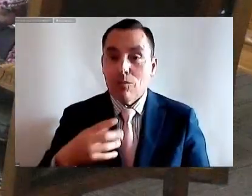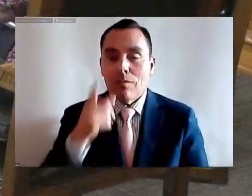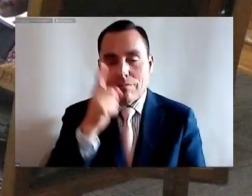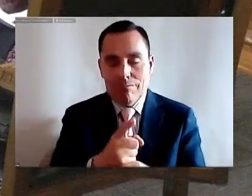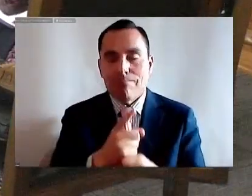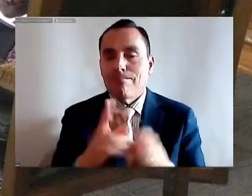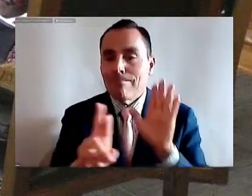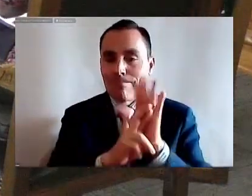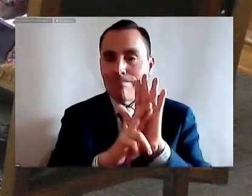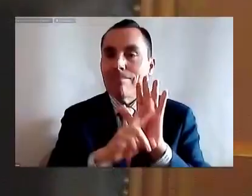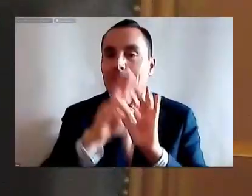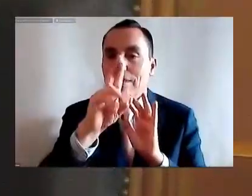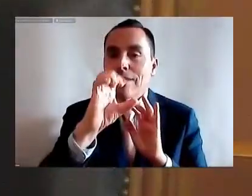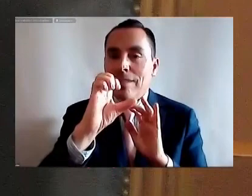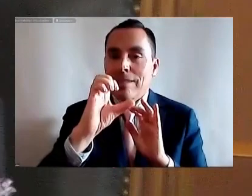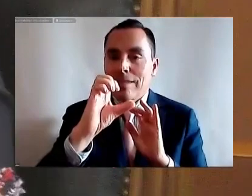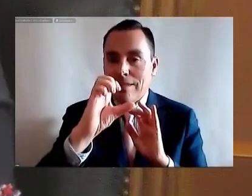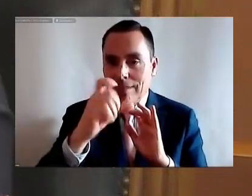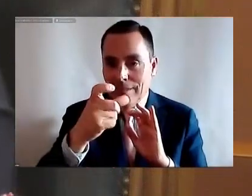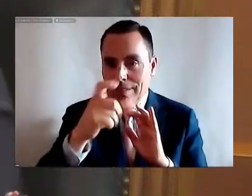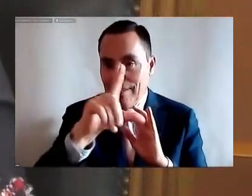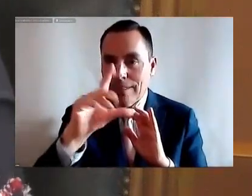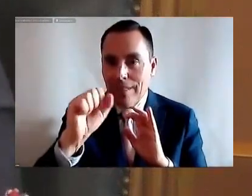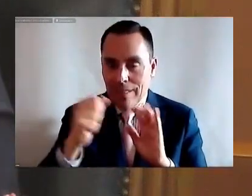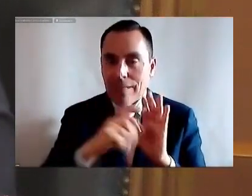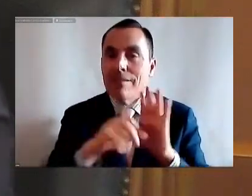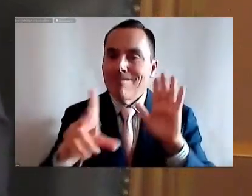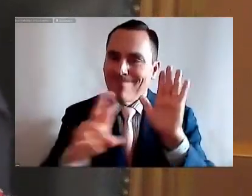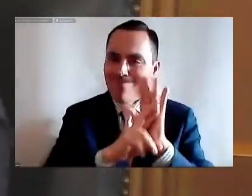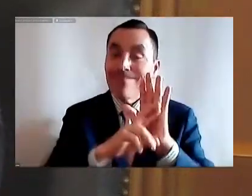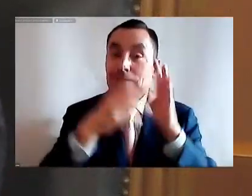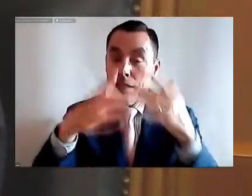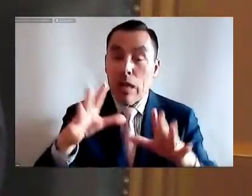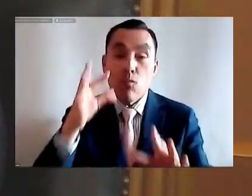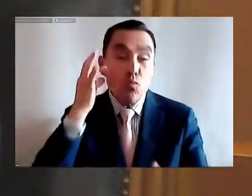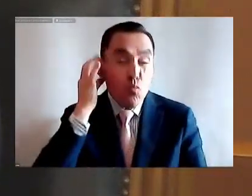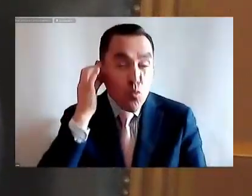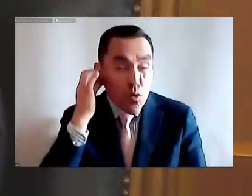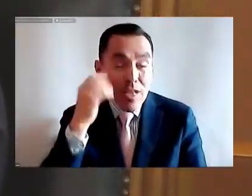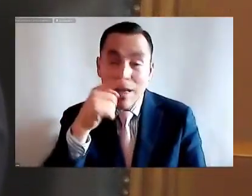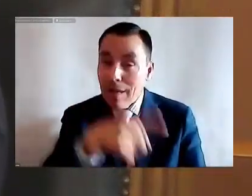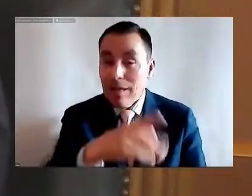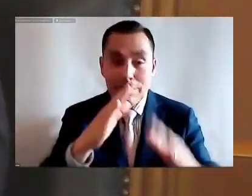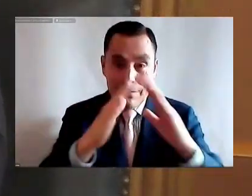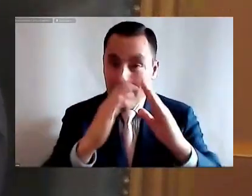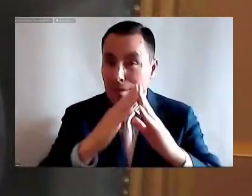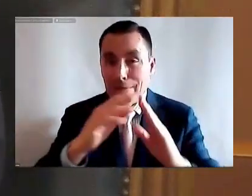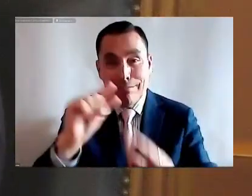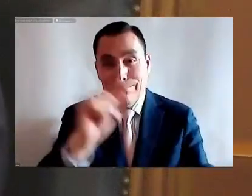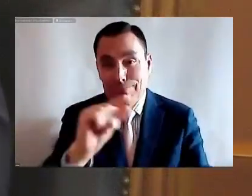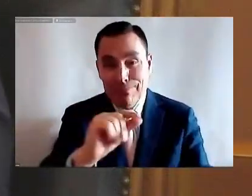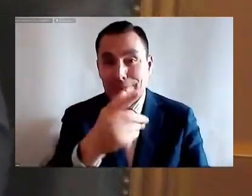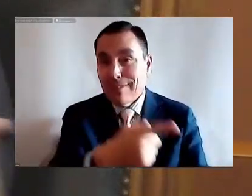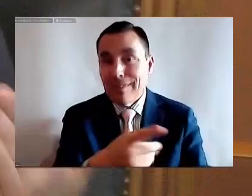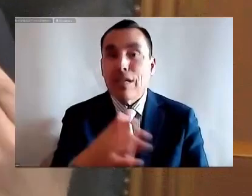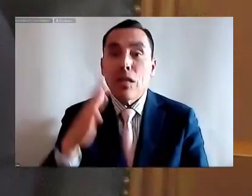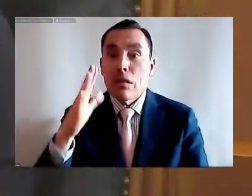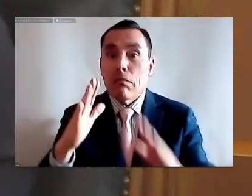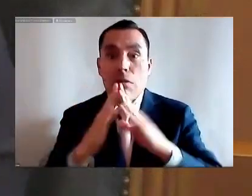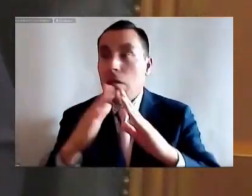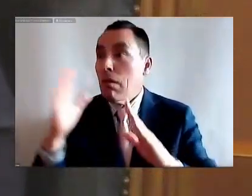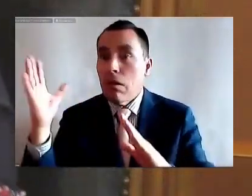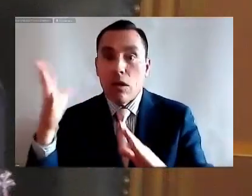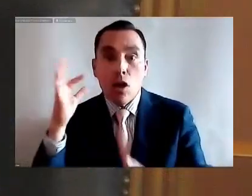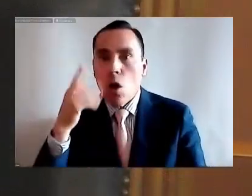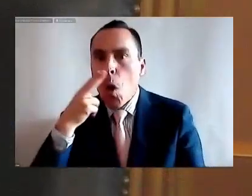tomando los antecedentes fácticos, sabiendo que las mujeres son menos propietarias de la vivienda familiar que los hombres, porque eso sí hay